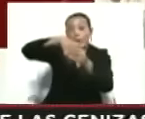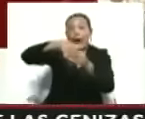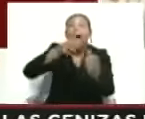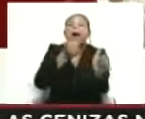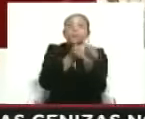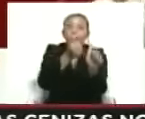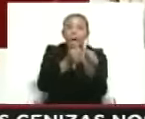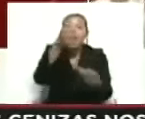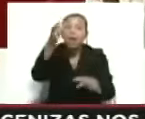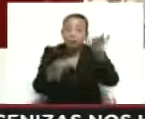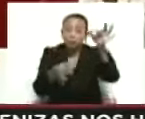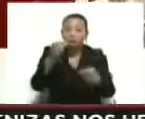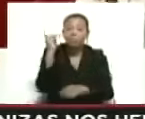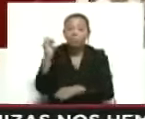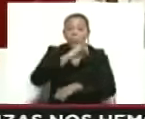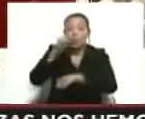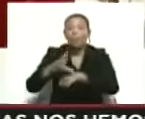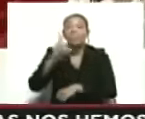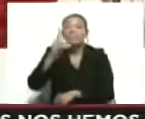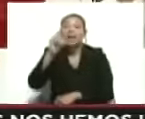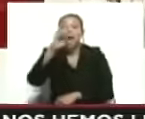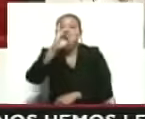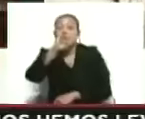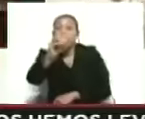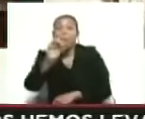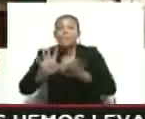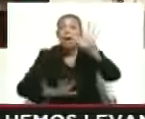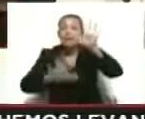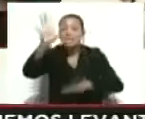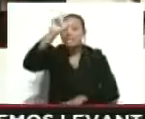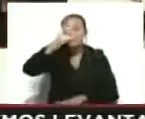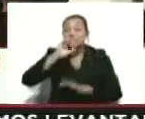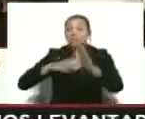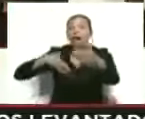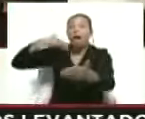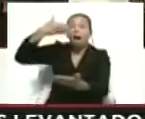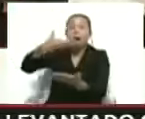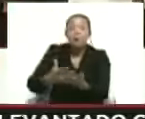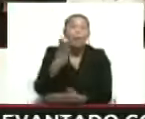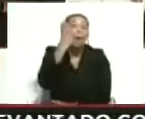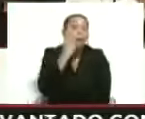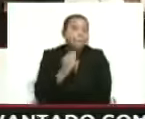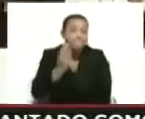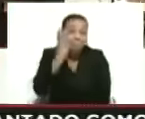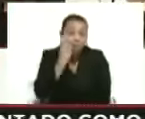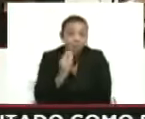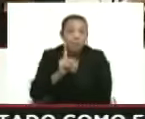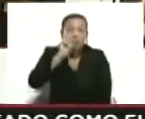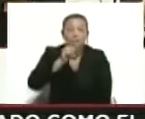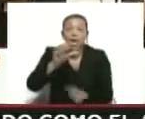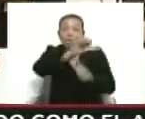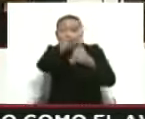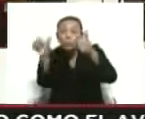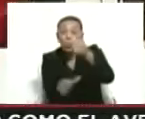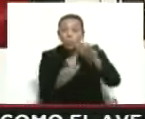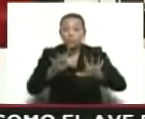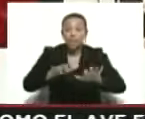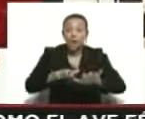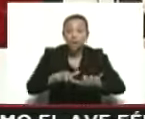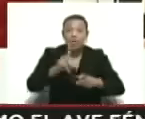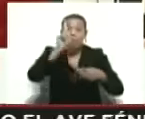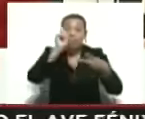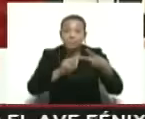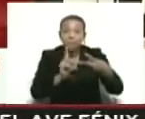asistente legislativa del diputado Darío Vivas por más de 15 años. Y como subsecretario de nuestra Asamblea